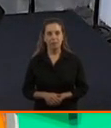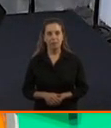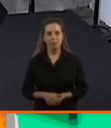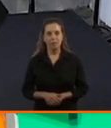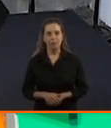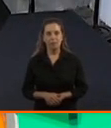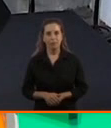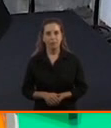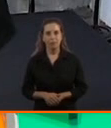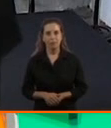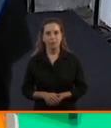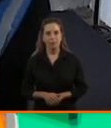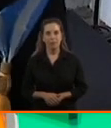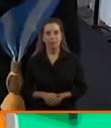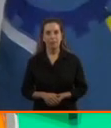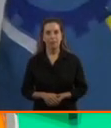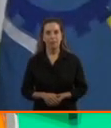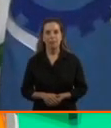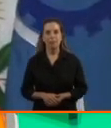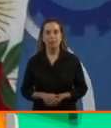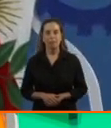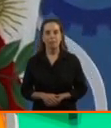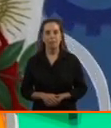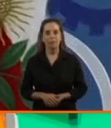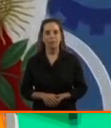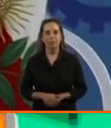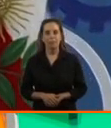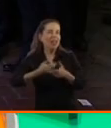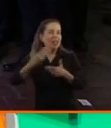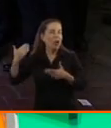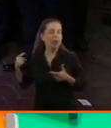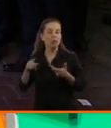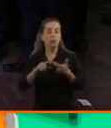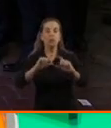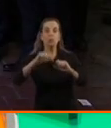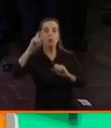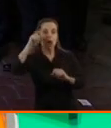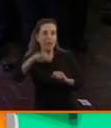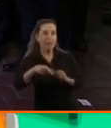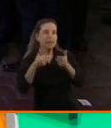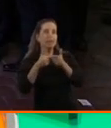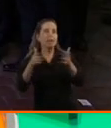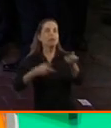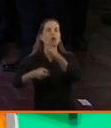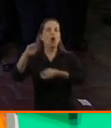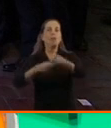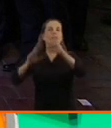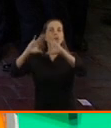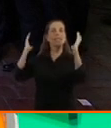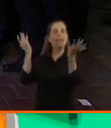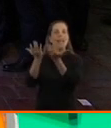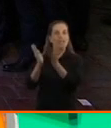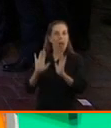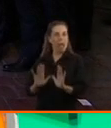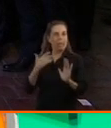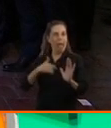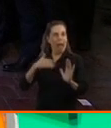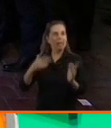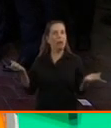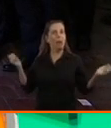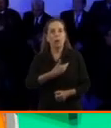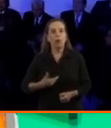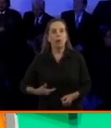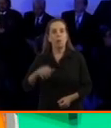quiero decir que no hay un acuerdo tan grande en que el Estado desaparezca de manera completa, ¿no? En cuanto a las cuestiones de la